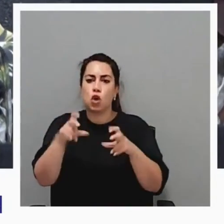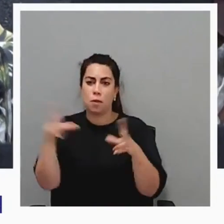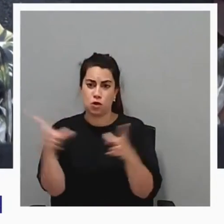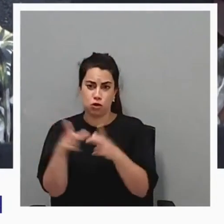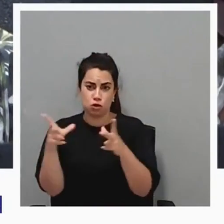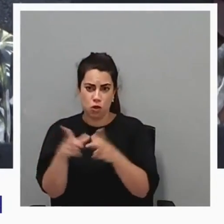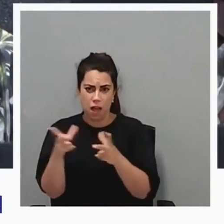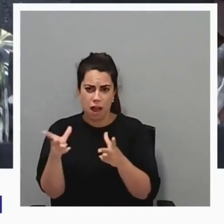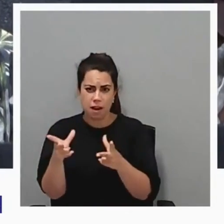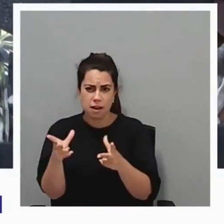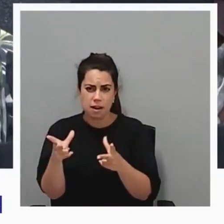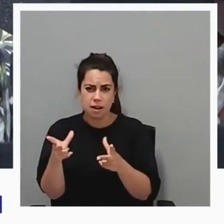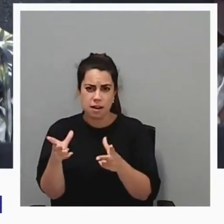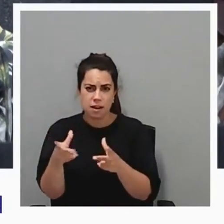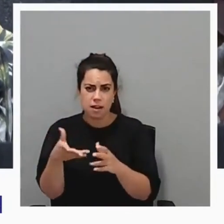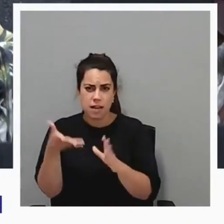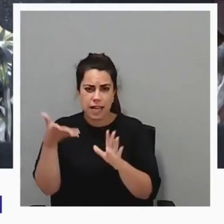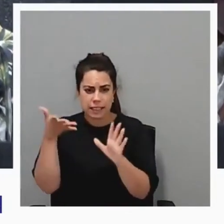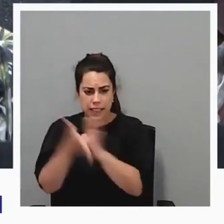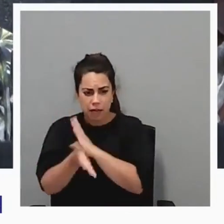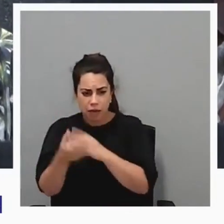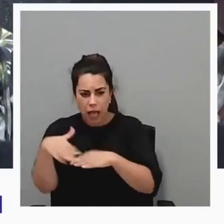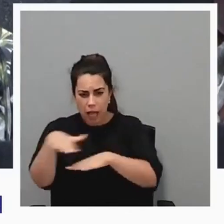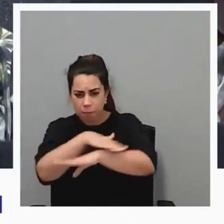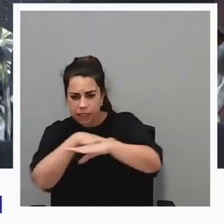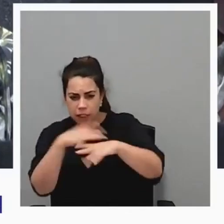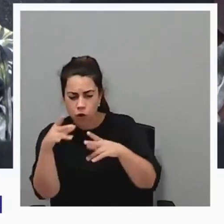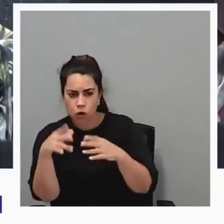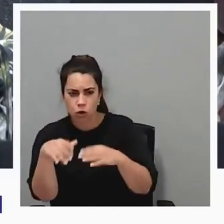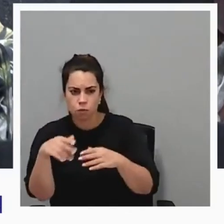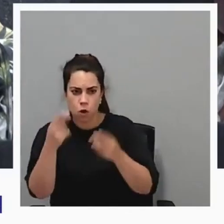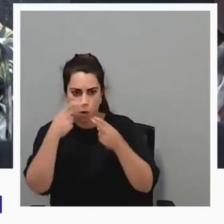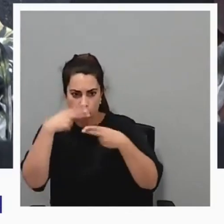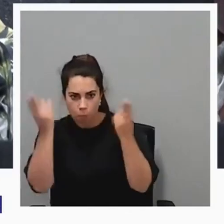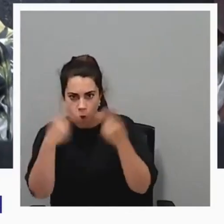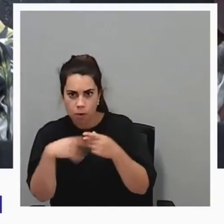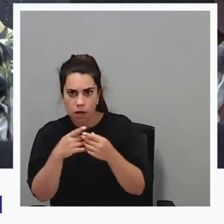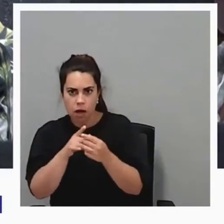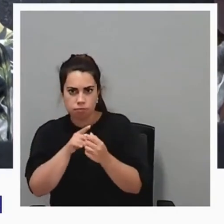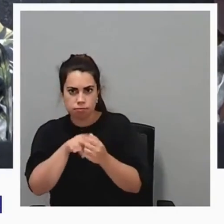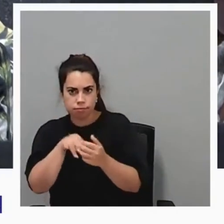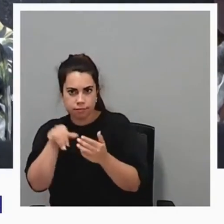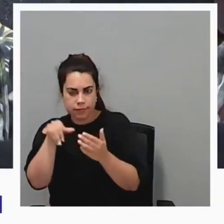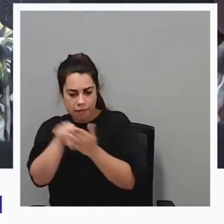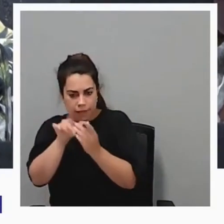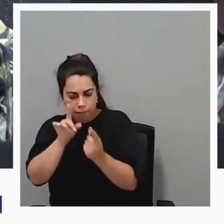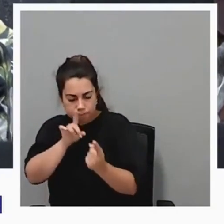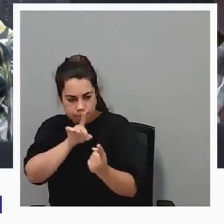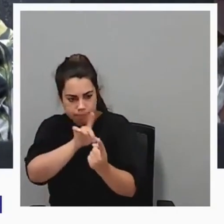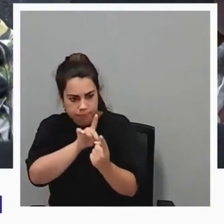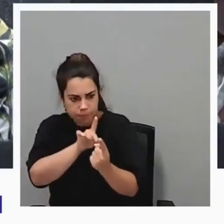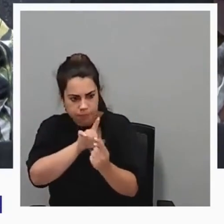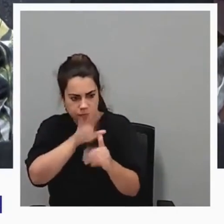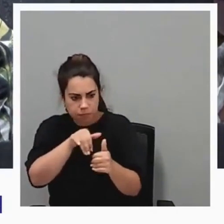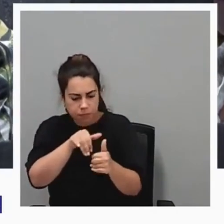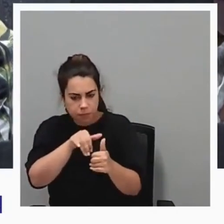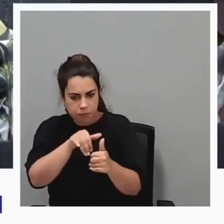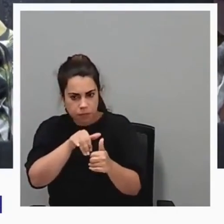a la administración pública, que algo habéis apuntado pero no habéis profundizado, nos encontramos siempre